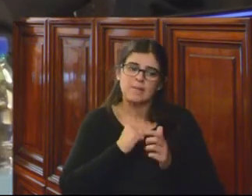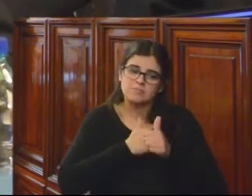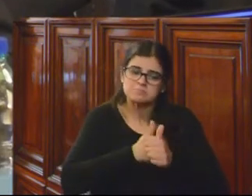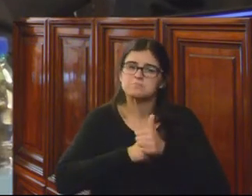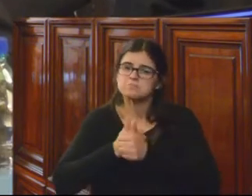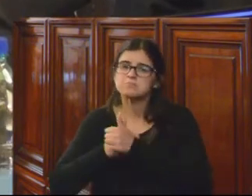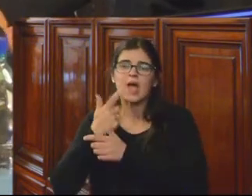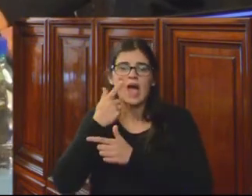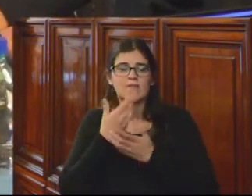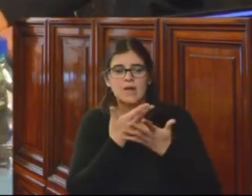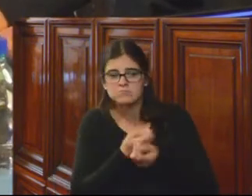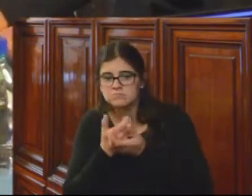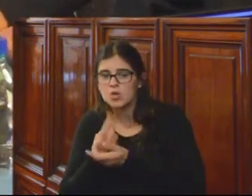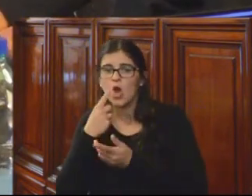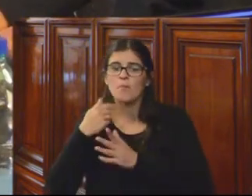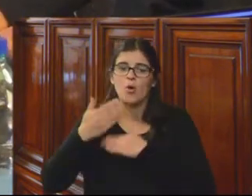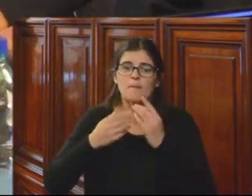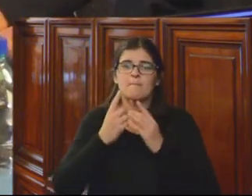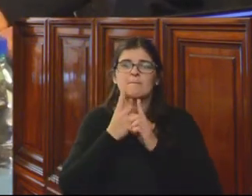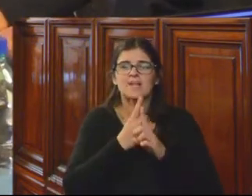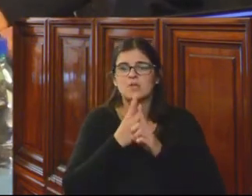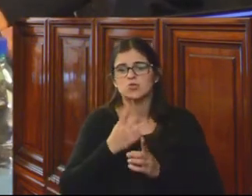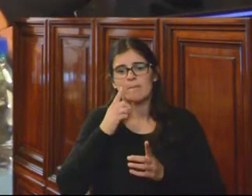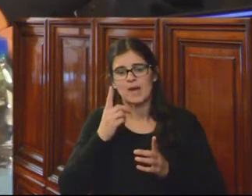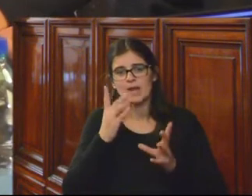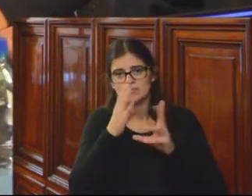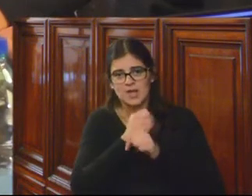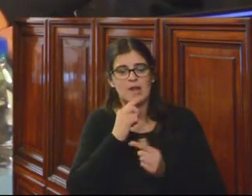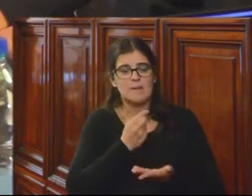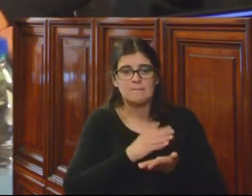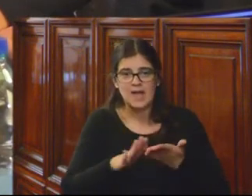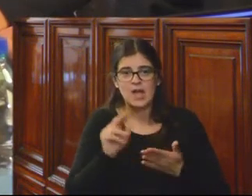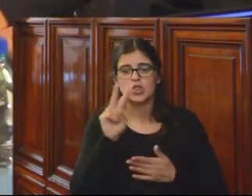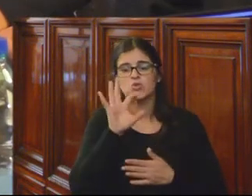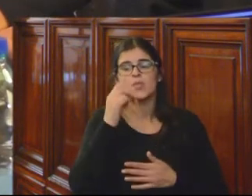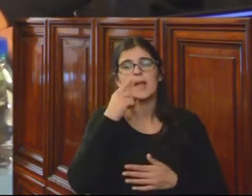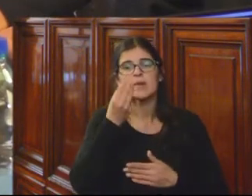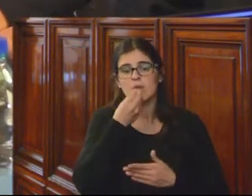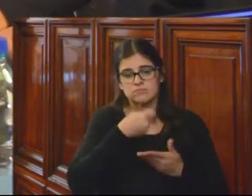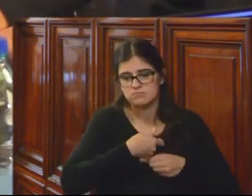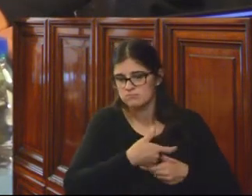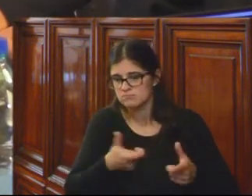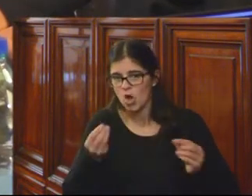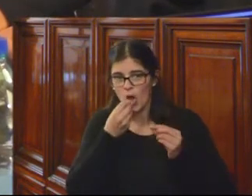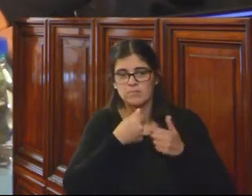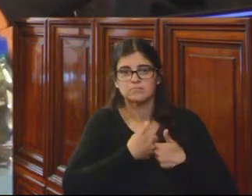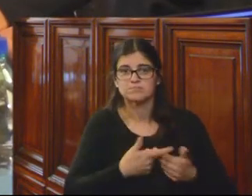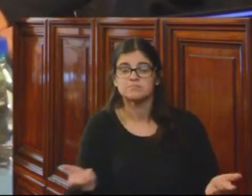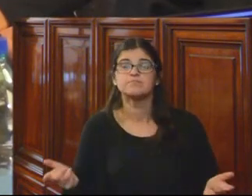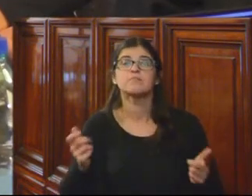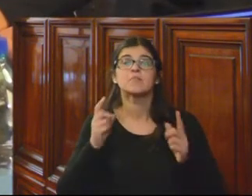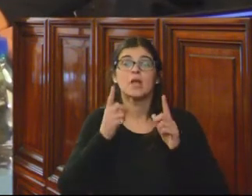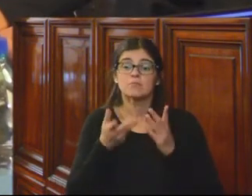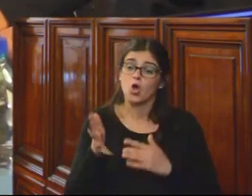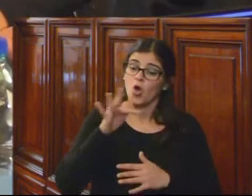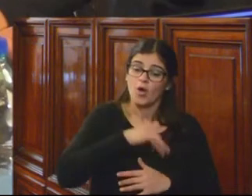de medidas para garantizar la prosecución. Por eso hablé de beca, 250 mil platos de comida distribuidos diariamente. Y quiero